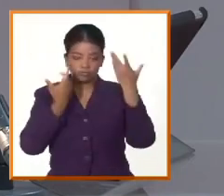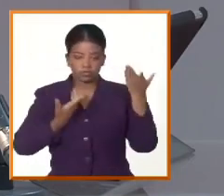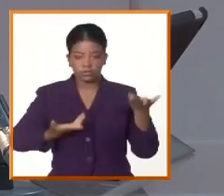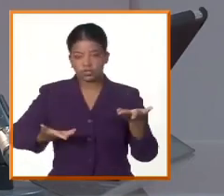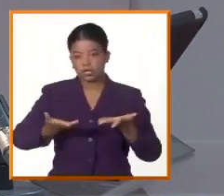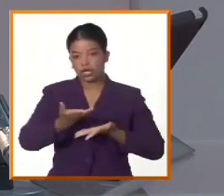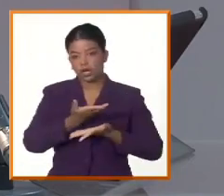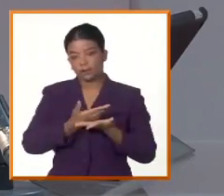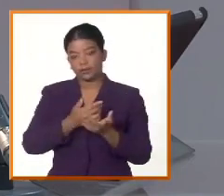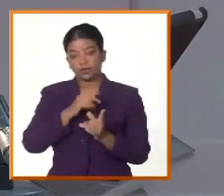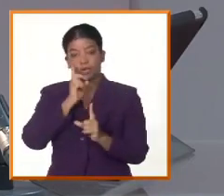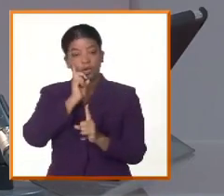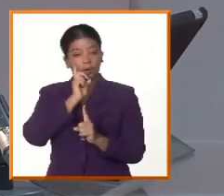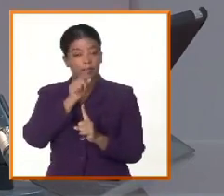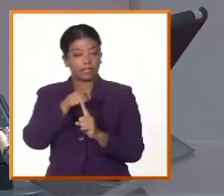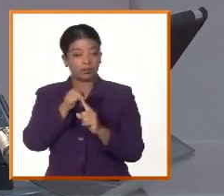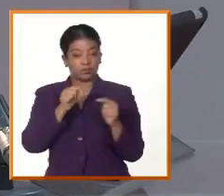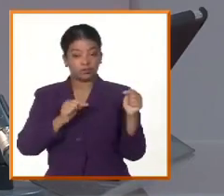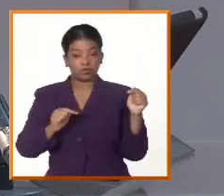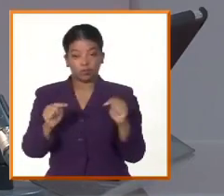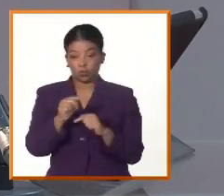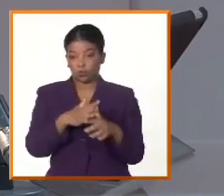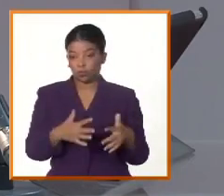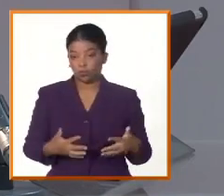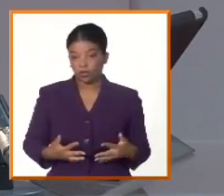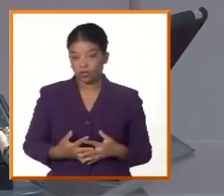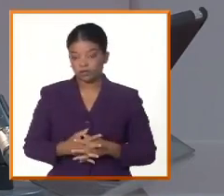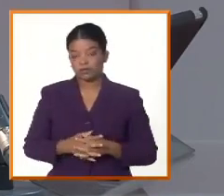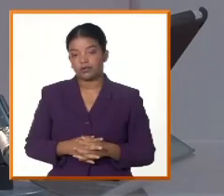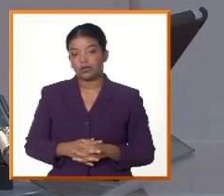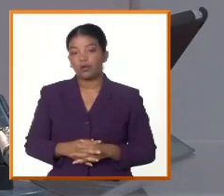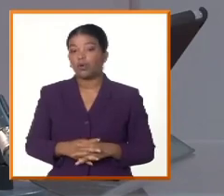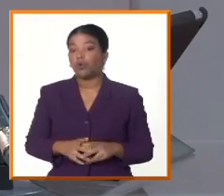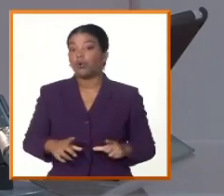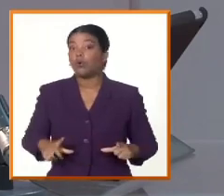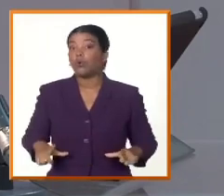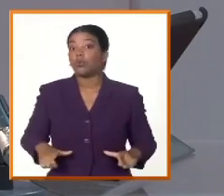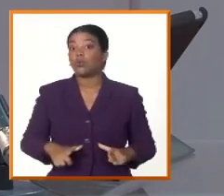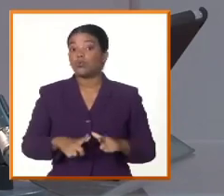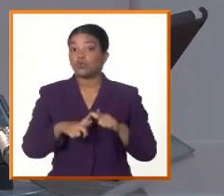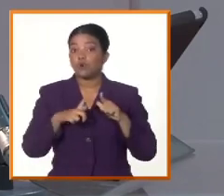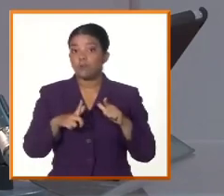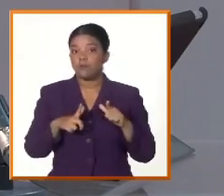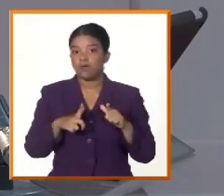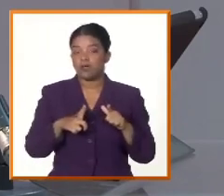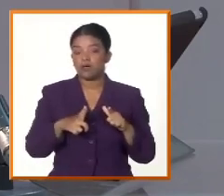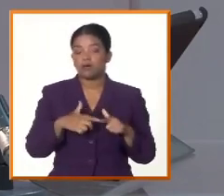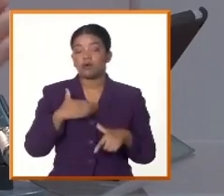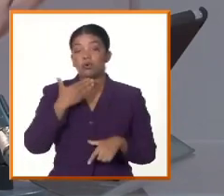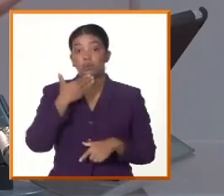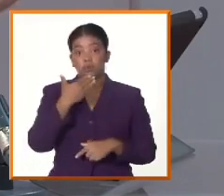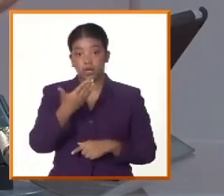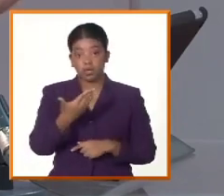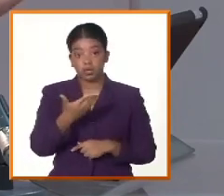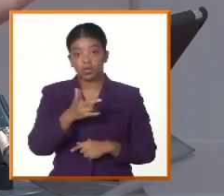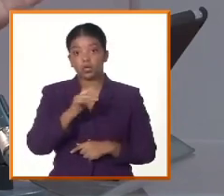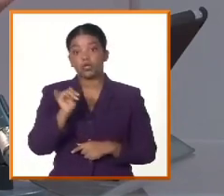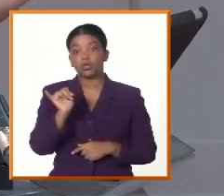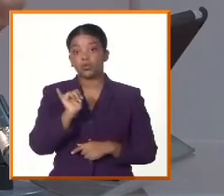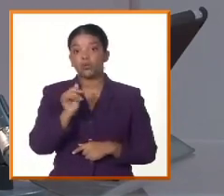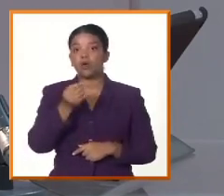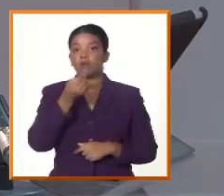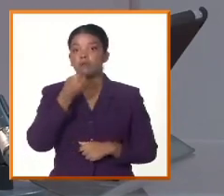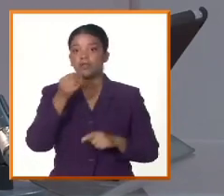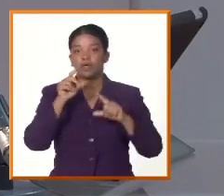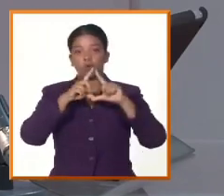Con un objetivo fundamental una que lo que cumple los requisitos Está bueno poderlo implementar en el resto del